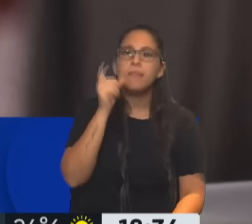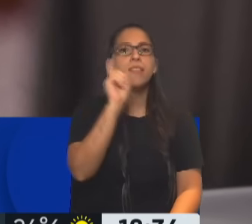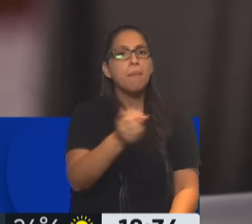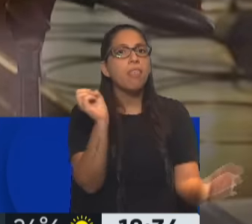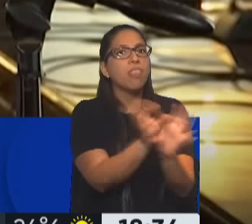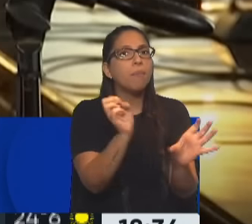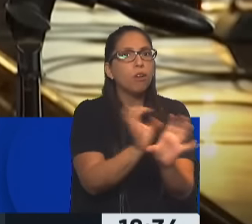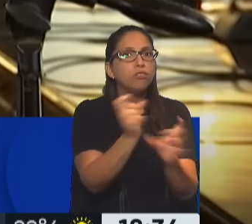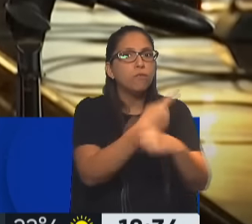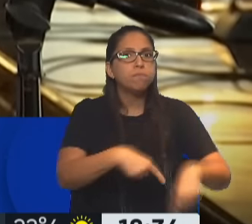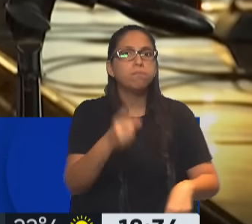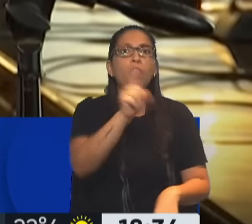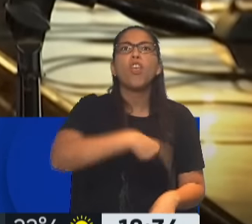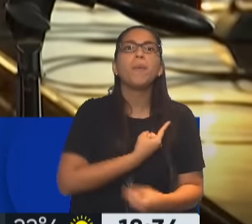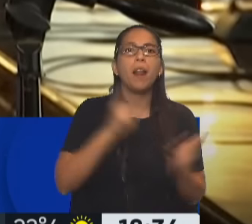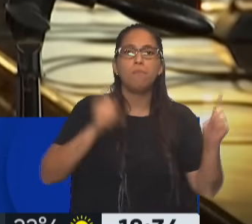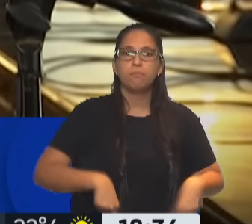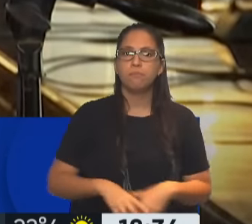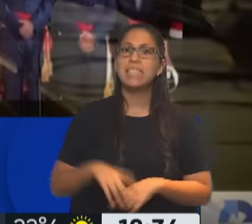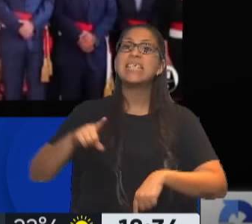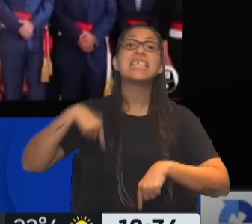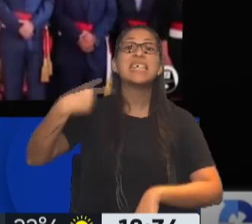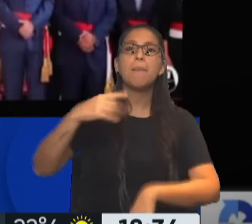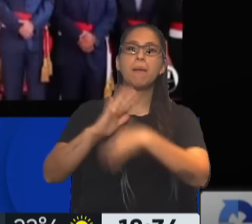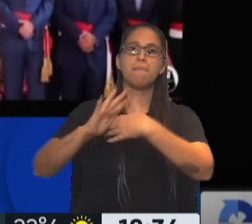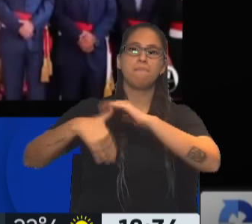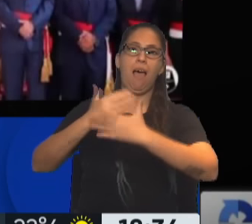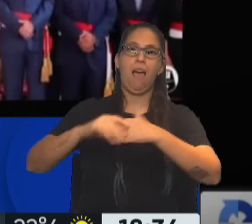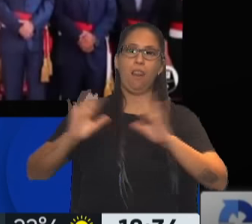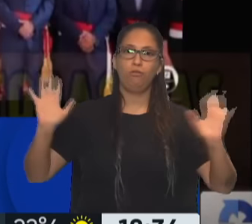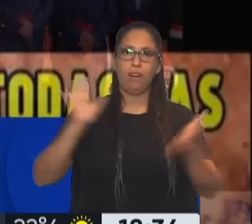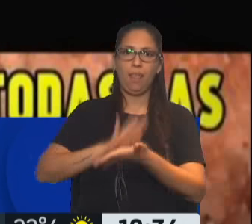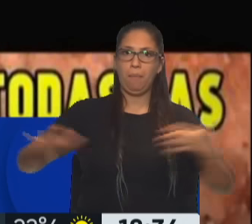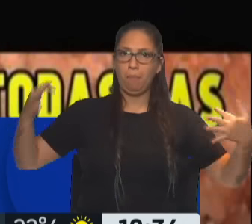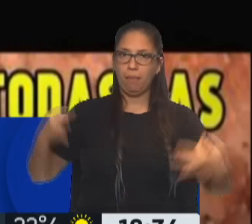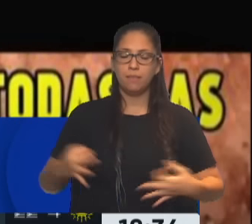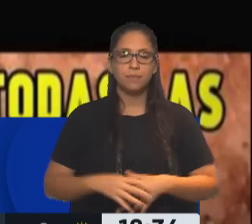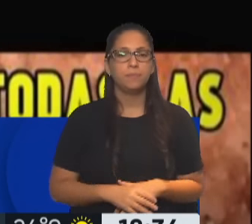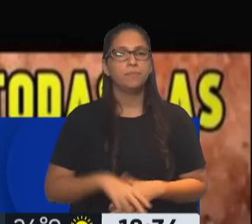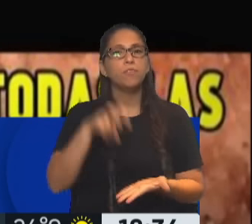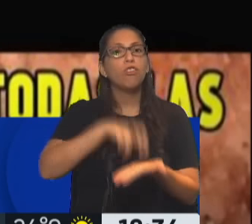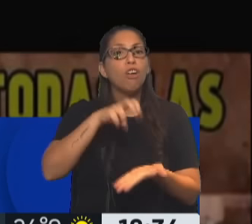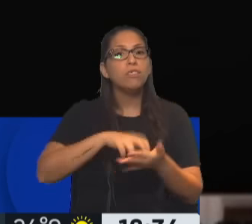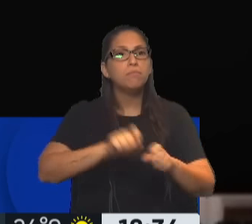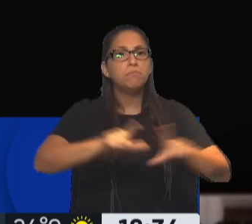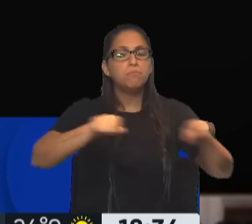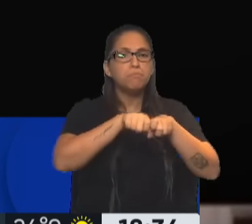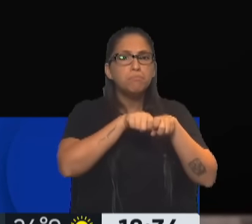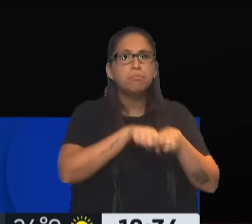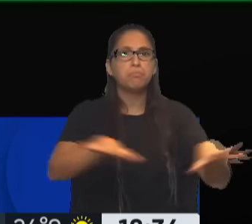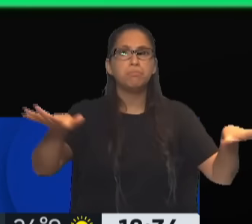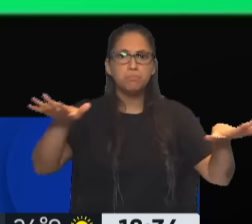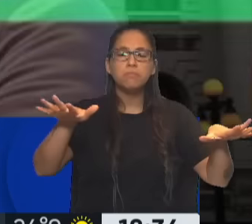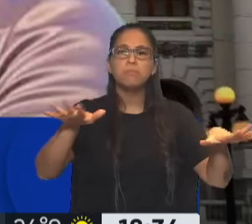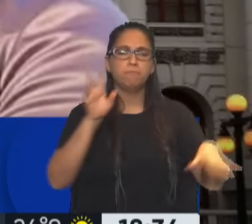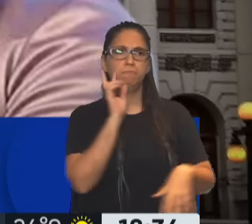origen desconocido. Siempre con las manos limpias. El escándalo estalló con la publicación de una nota periodística en el medio La Encerrona, lo